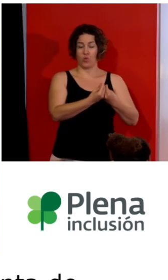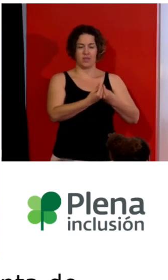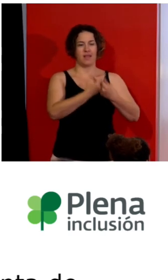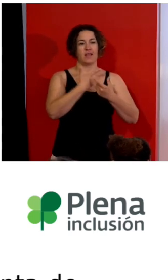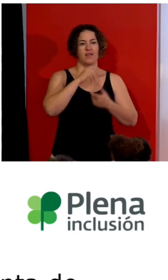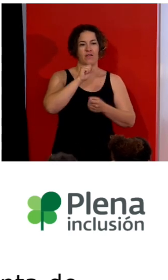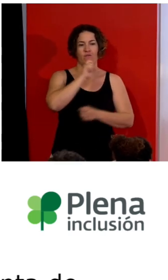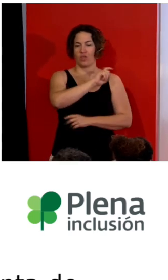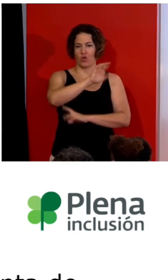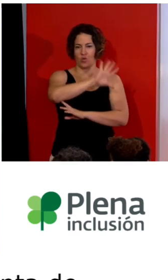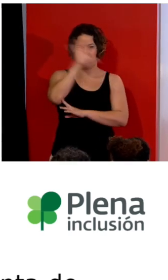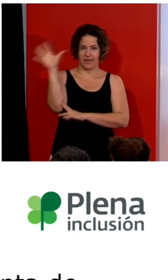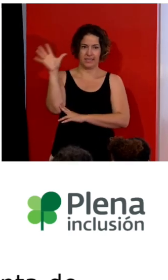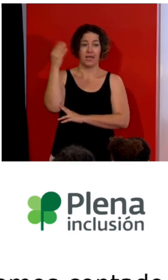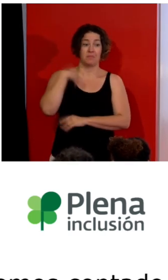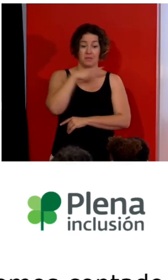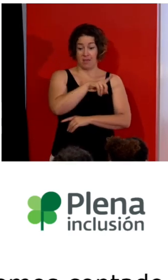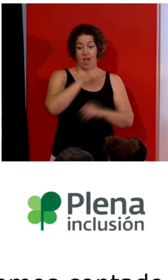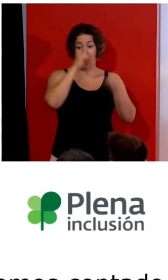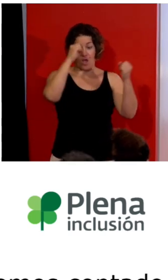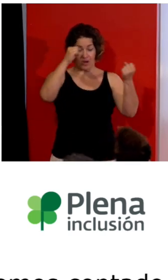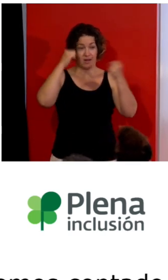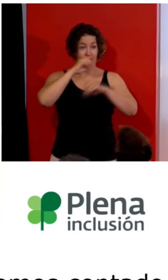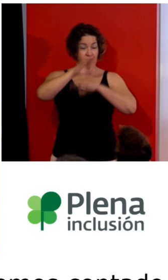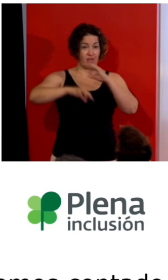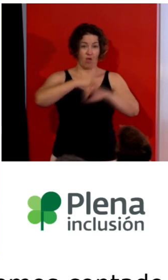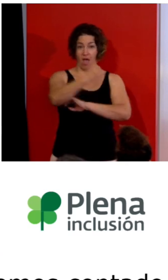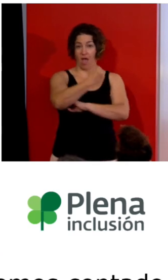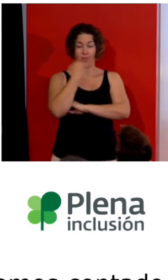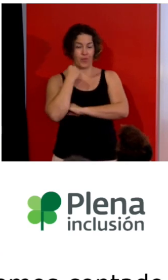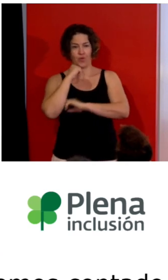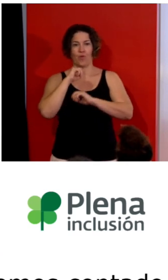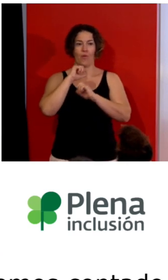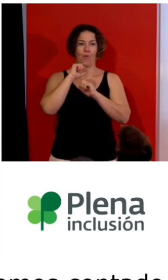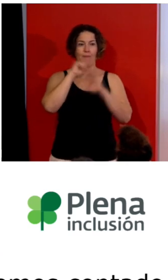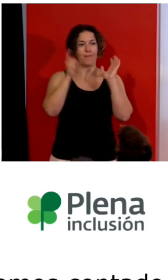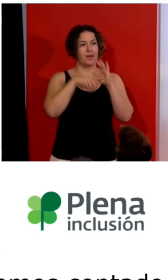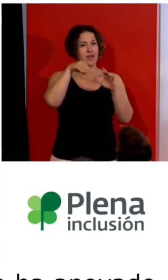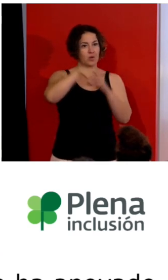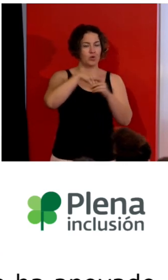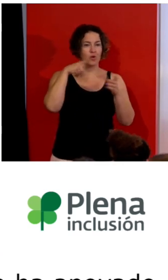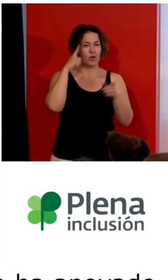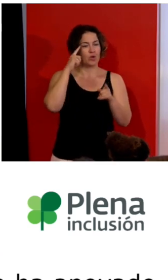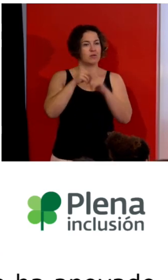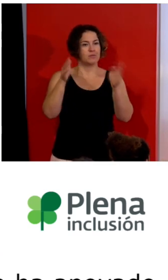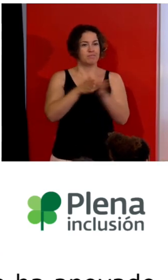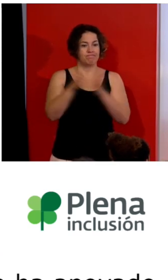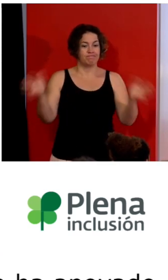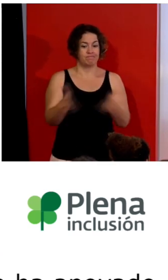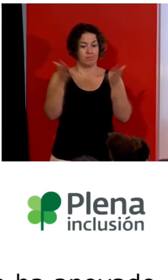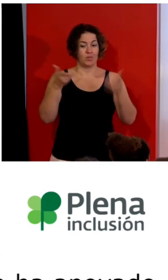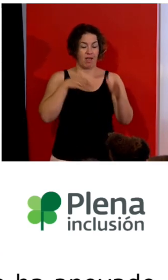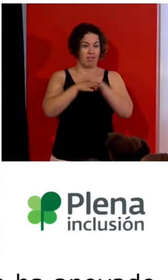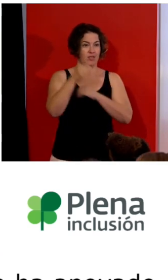la organización que desde el inicio ha apoyado a Plena Inclusión España para promover el acceso público de las personas con discapacidad